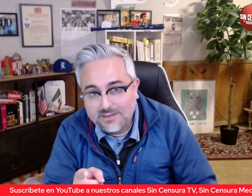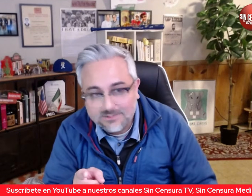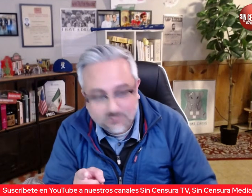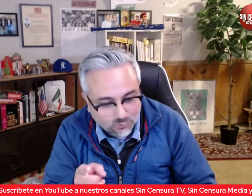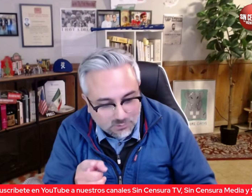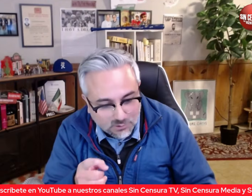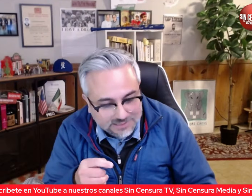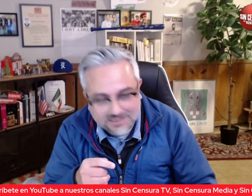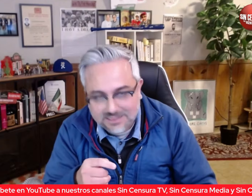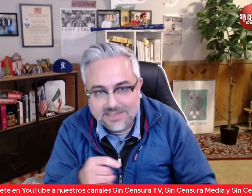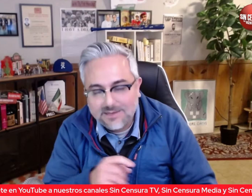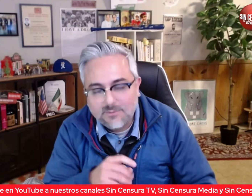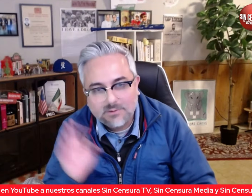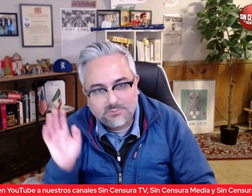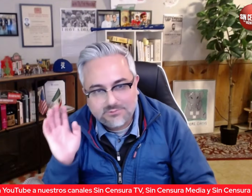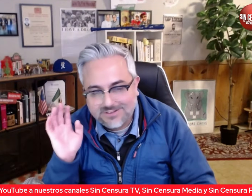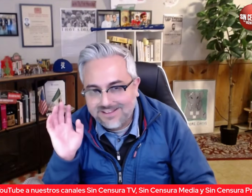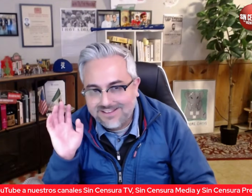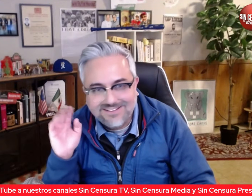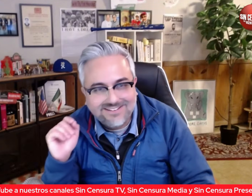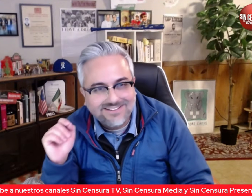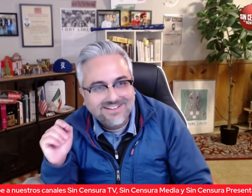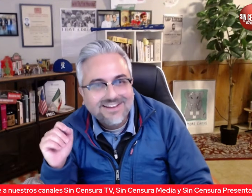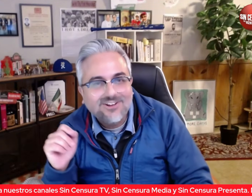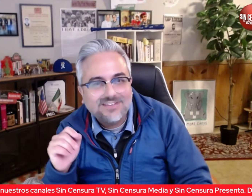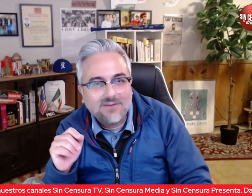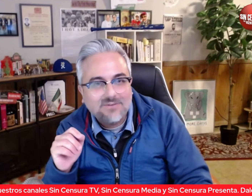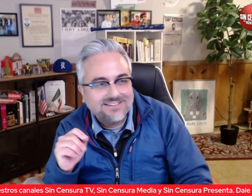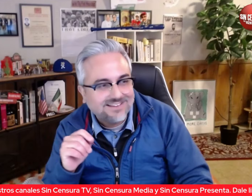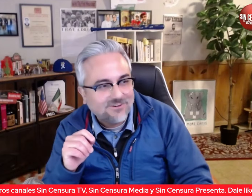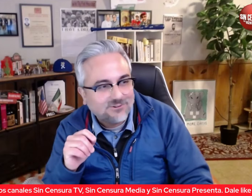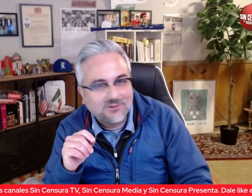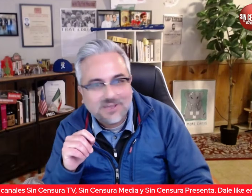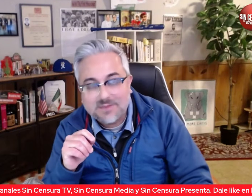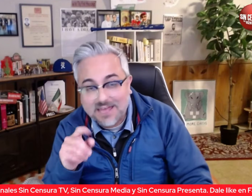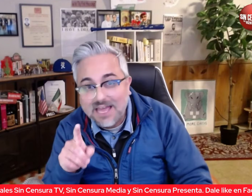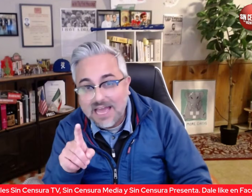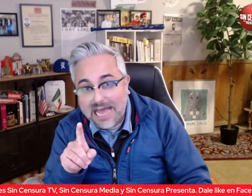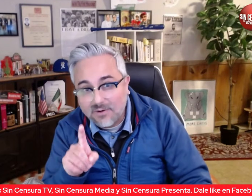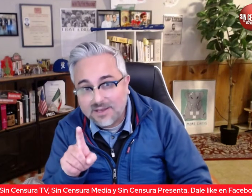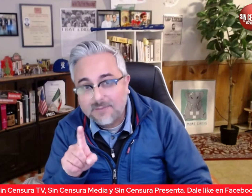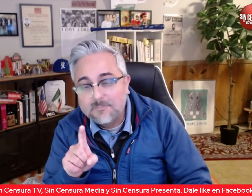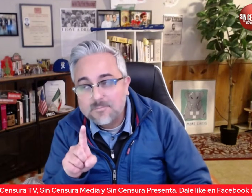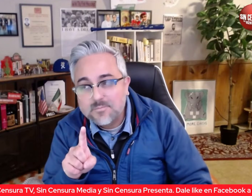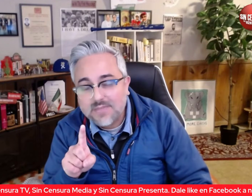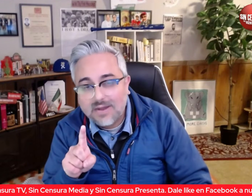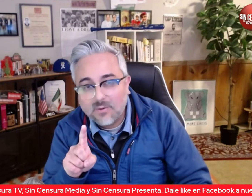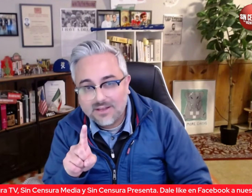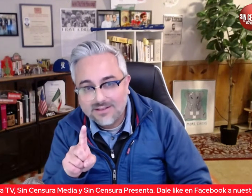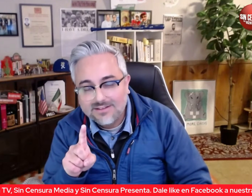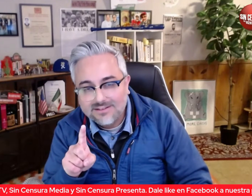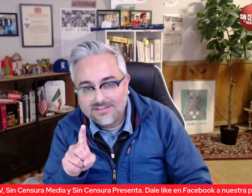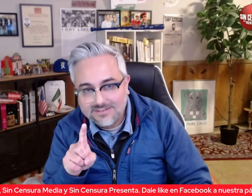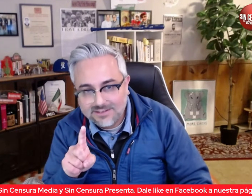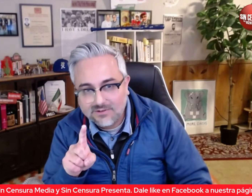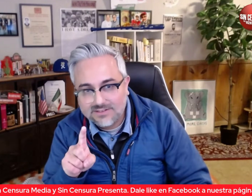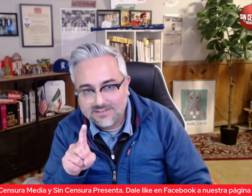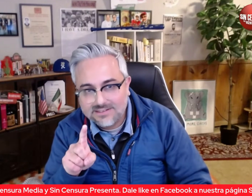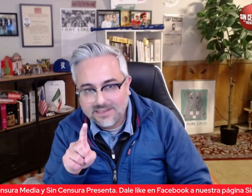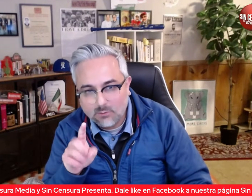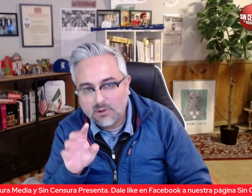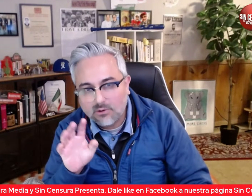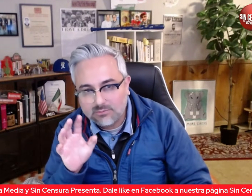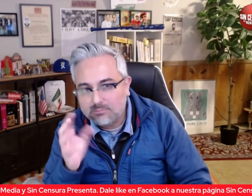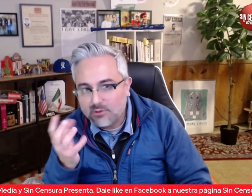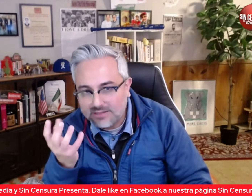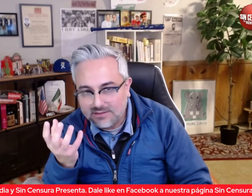que nos haces con tu amigo agente de la DEA, bueno, no sabes el gusto que me da, aunque sí quiero decirte